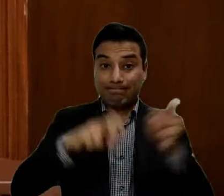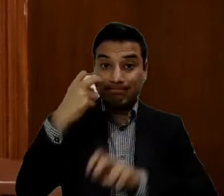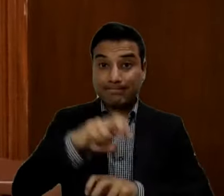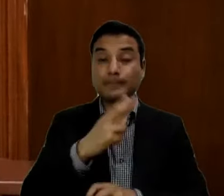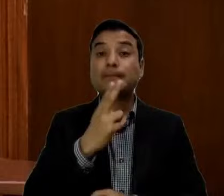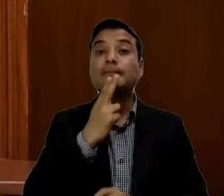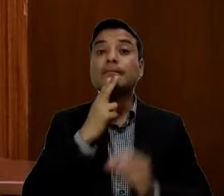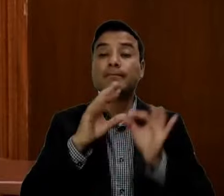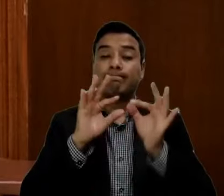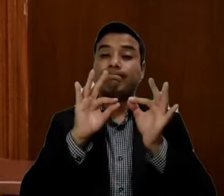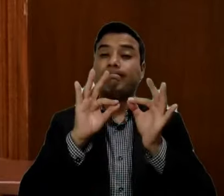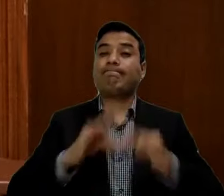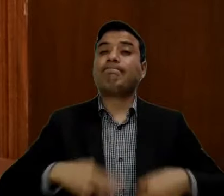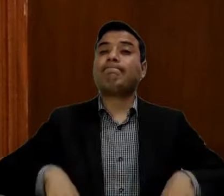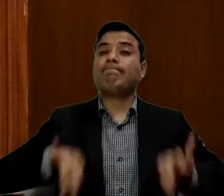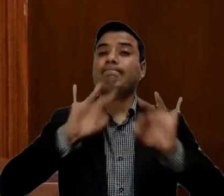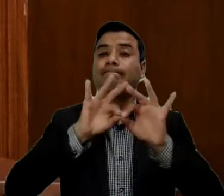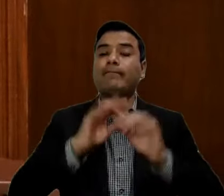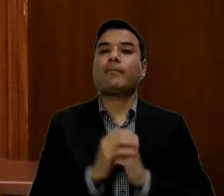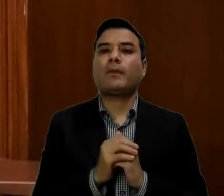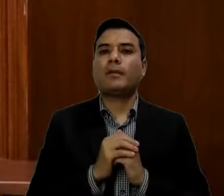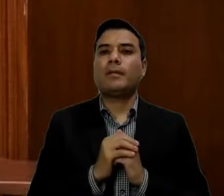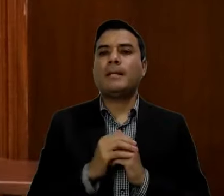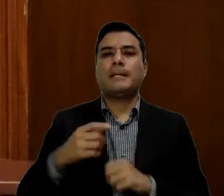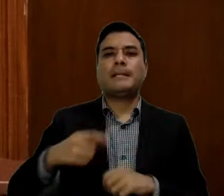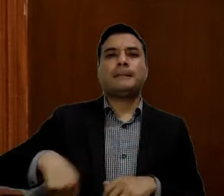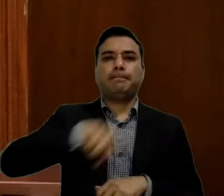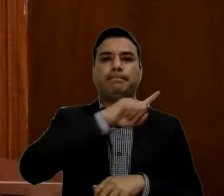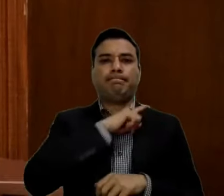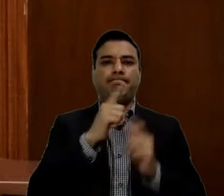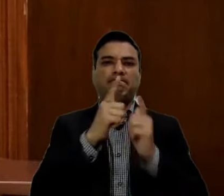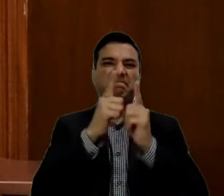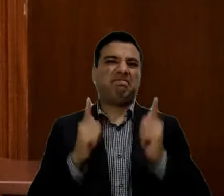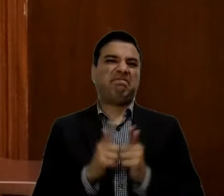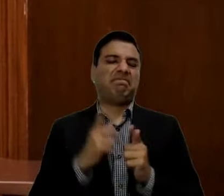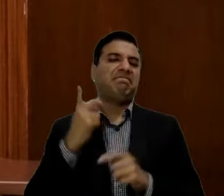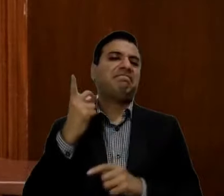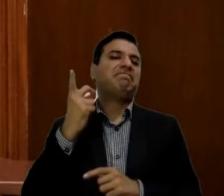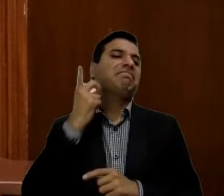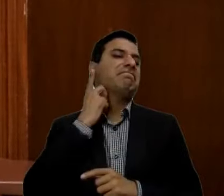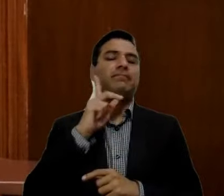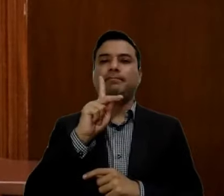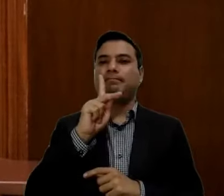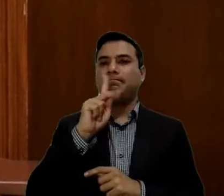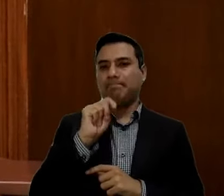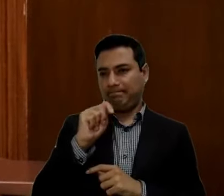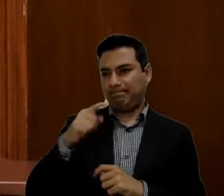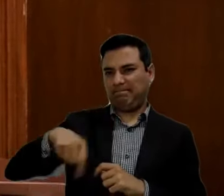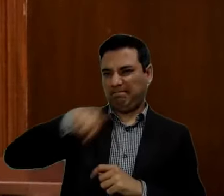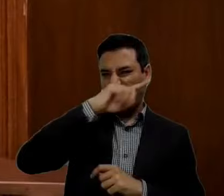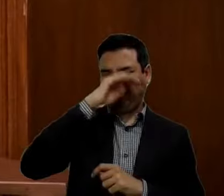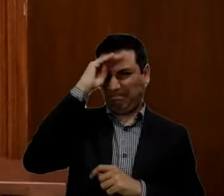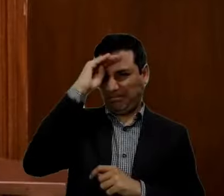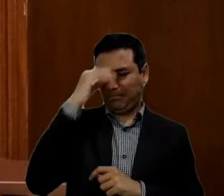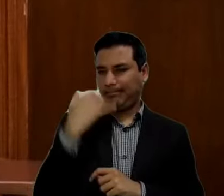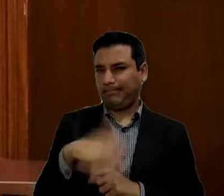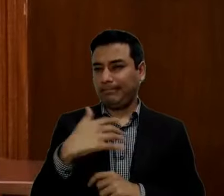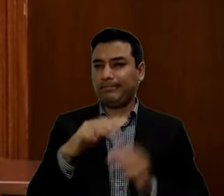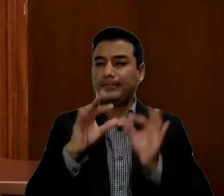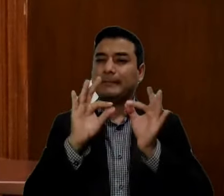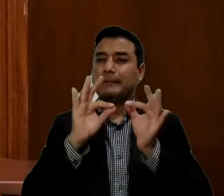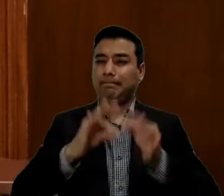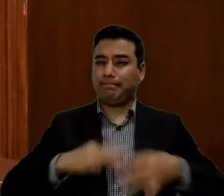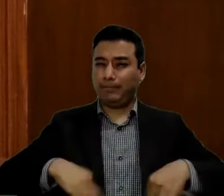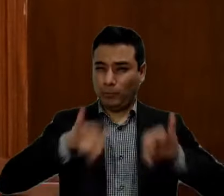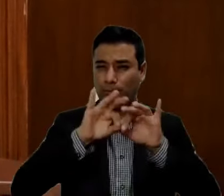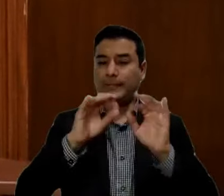Sin embargo, desde el Grupo Parlamentario del Partido del Trabajo, consideramos que es de suma importancia atender este sistema